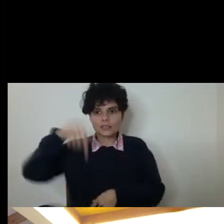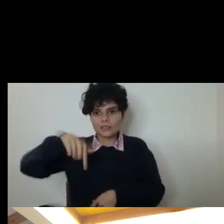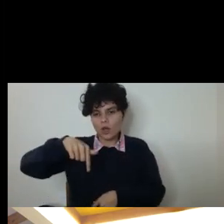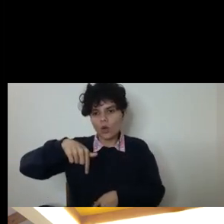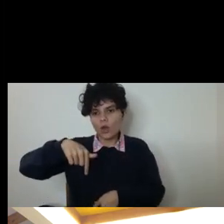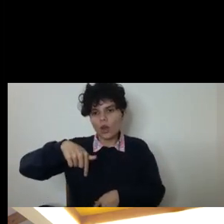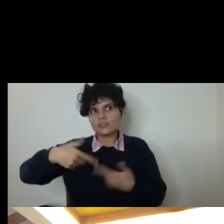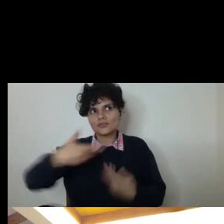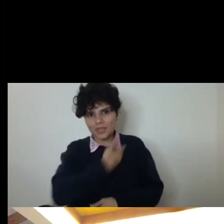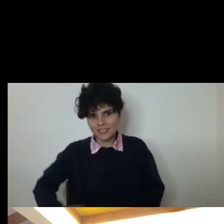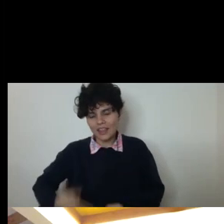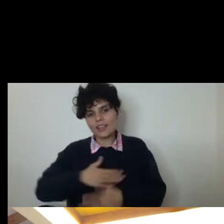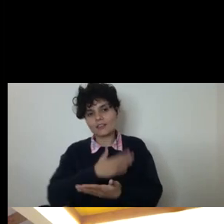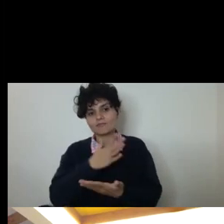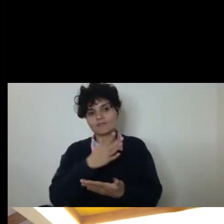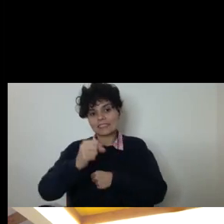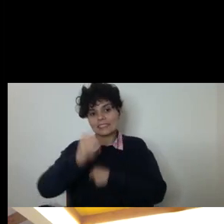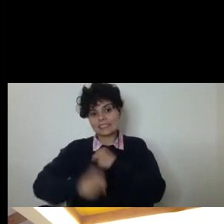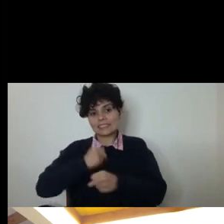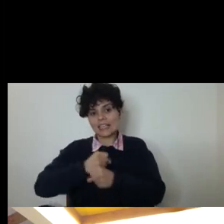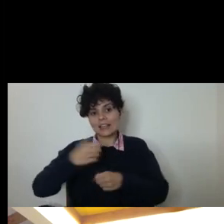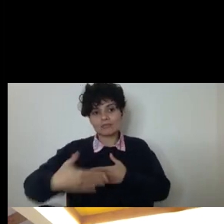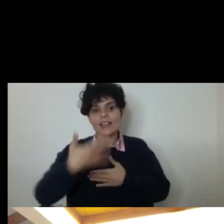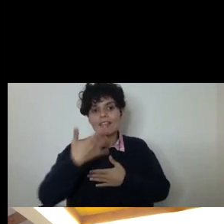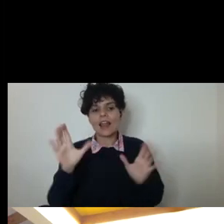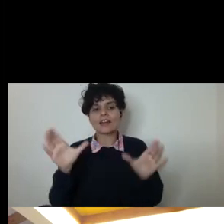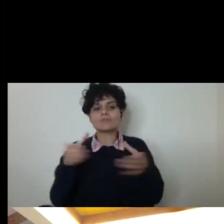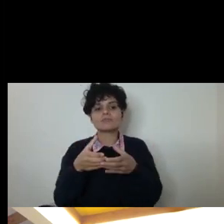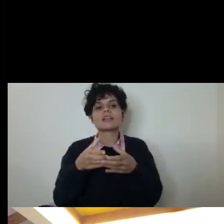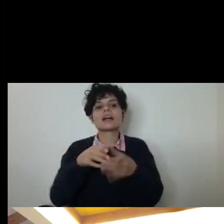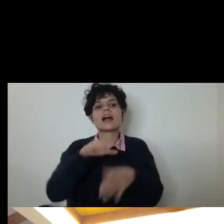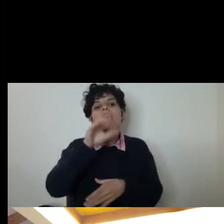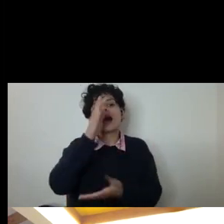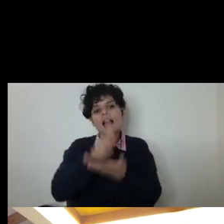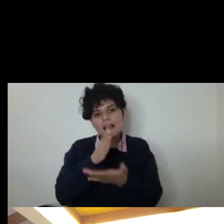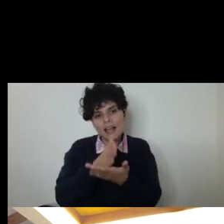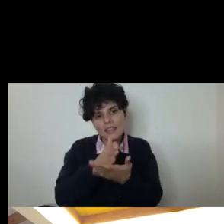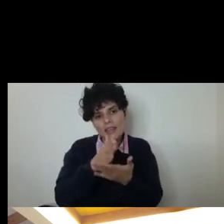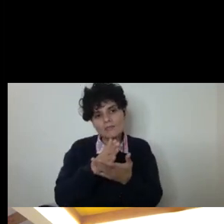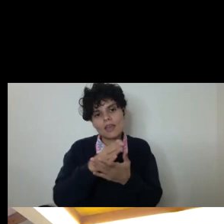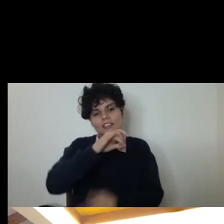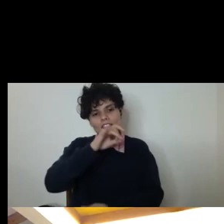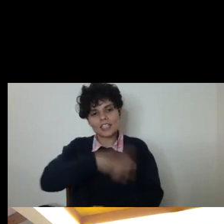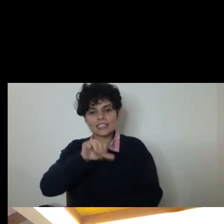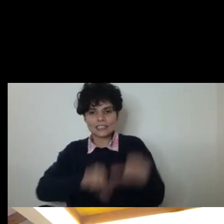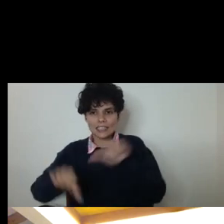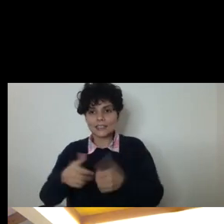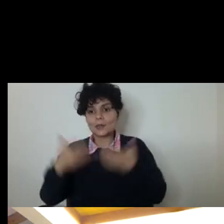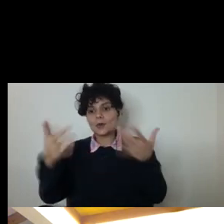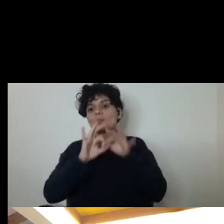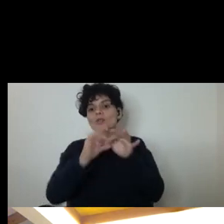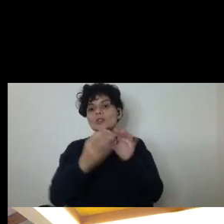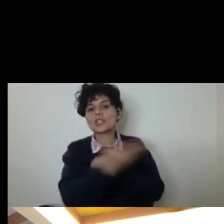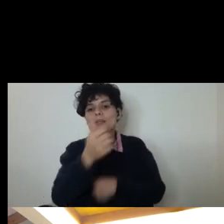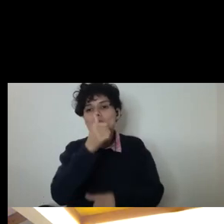hasta fines de este año, de la Academia Chilena de Ciencia. Bueno, les agradezco muchísimo su paciencia